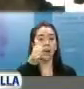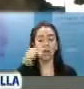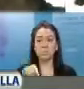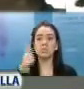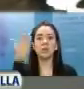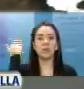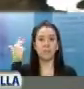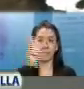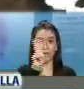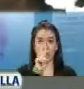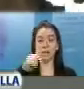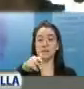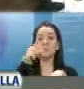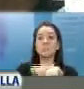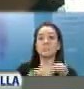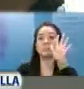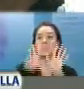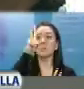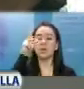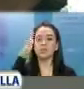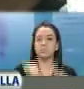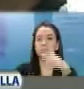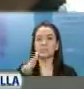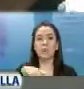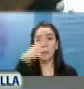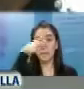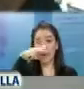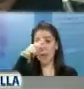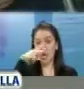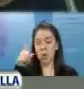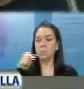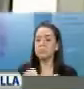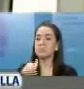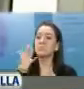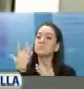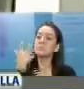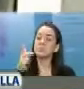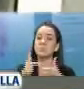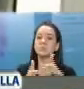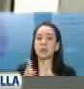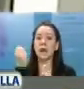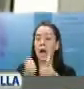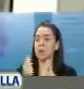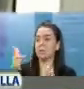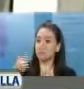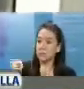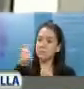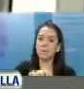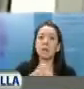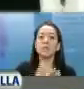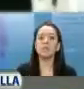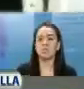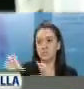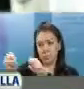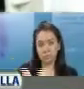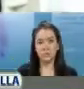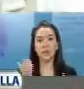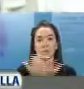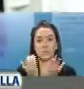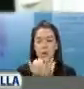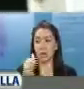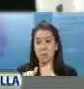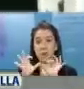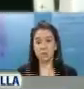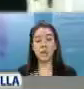niños, que los llevaba a un colegio. Todo este proceso, que inclusive hasta el FBI participó con nosotros haciendo una